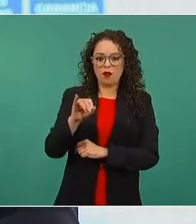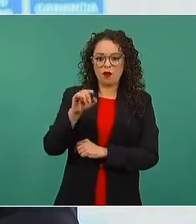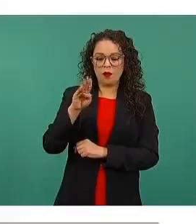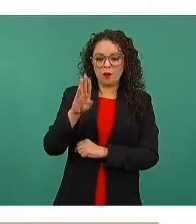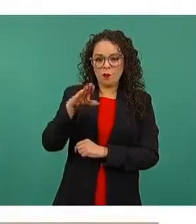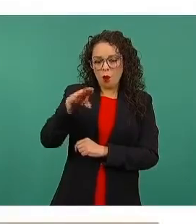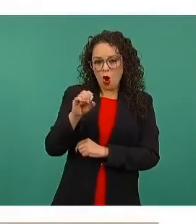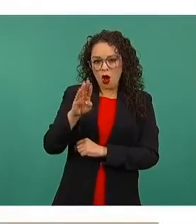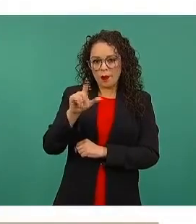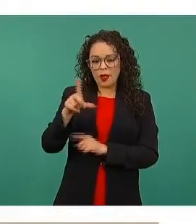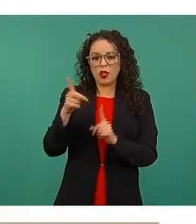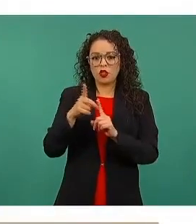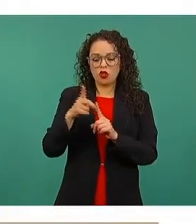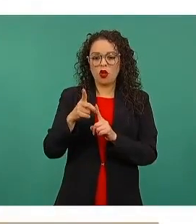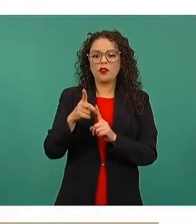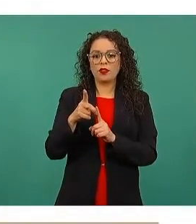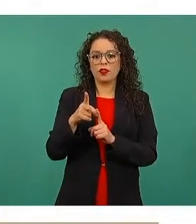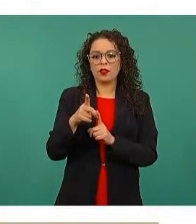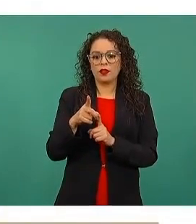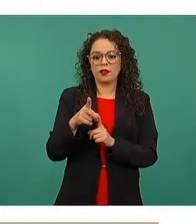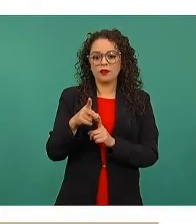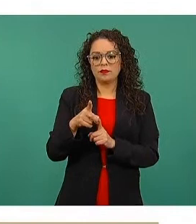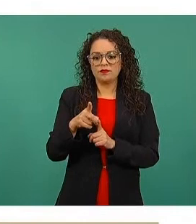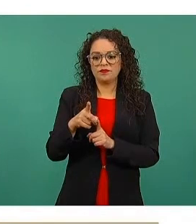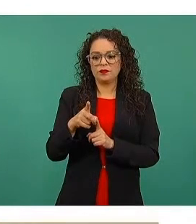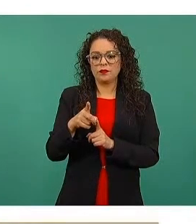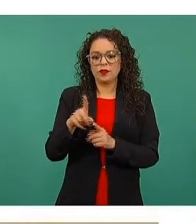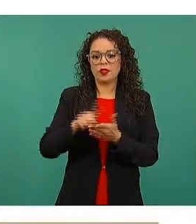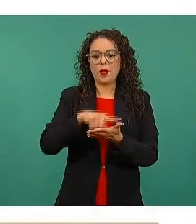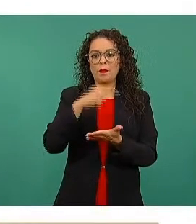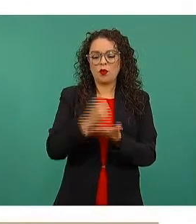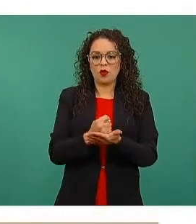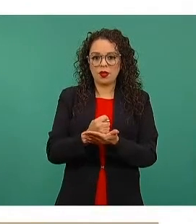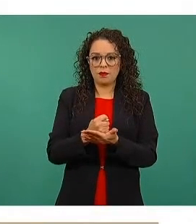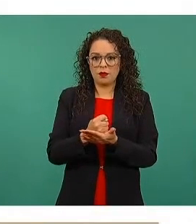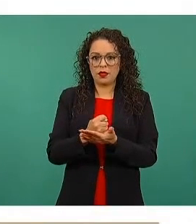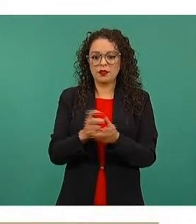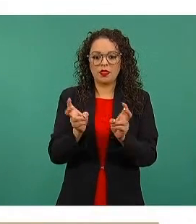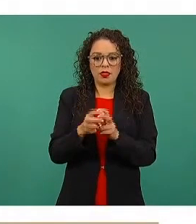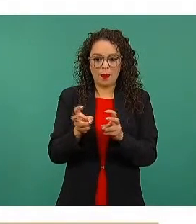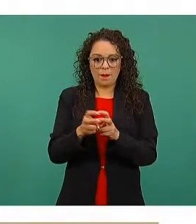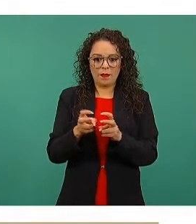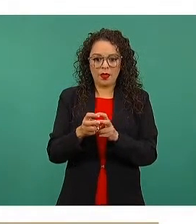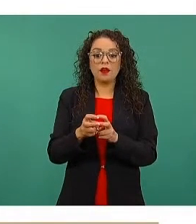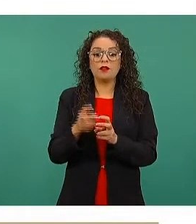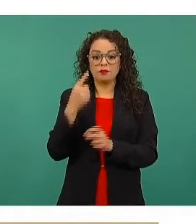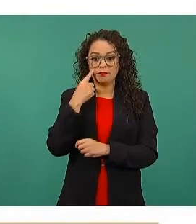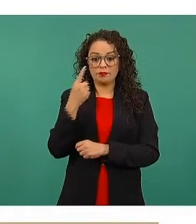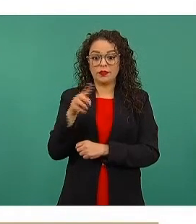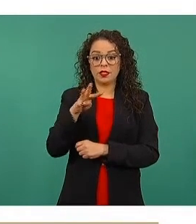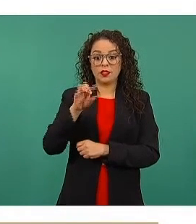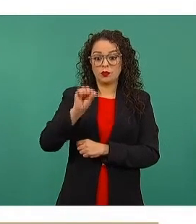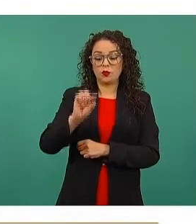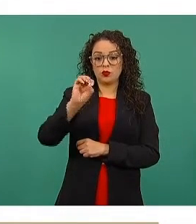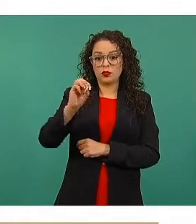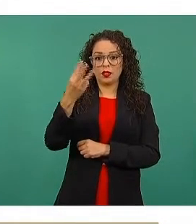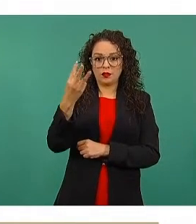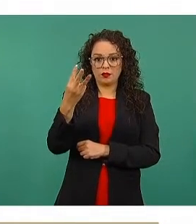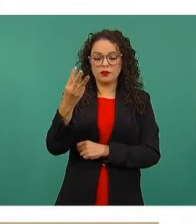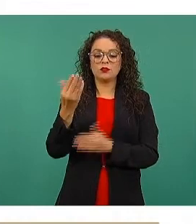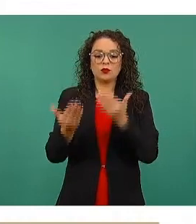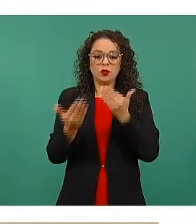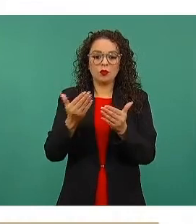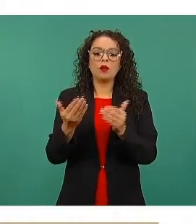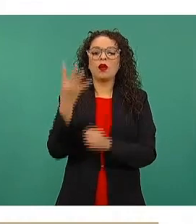Tampico, Tamaulipas, que es de 27 centavos, comparado con esos 4 pesos en Morelia, y el precio al